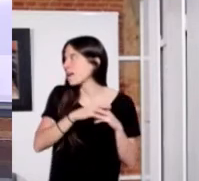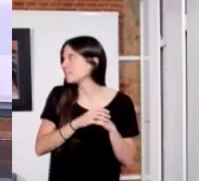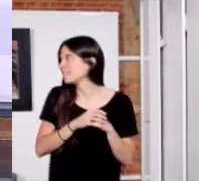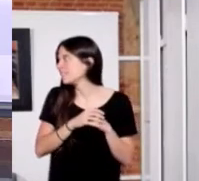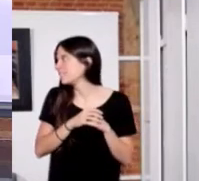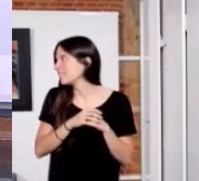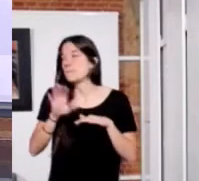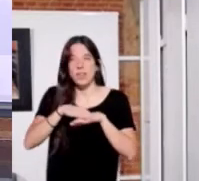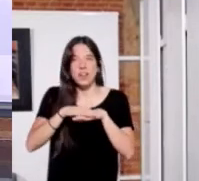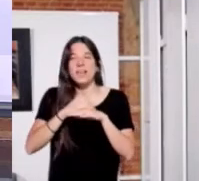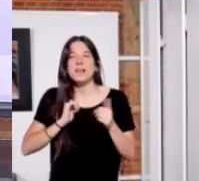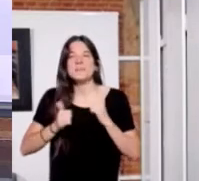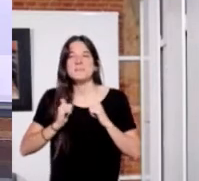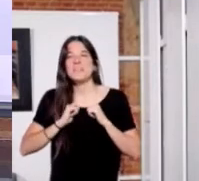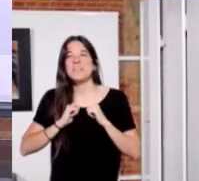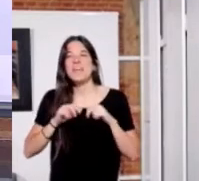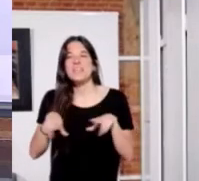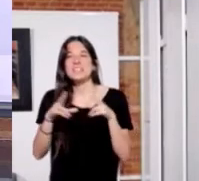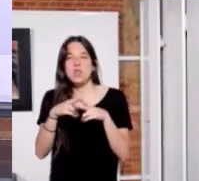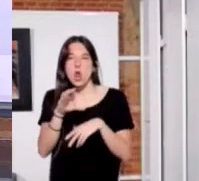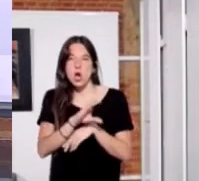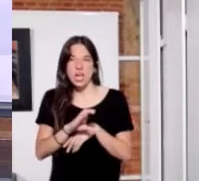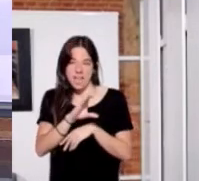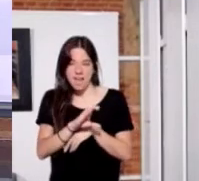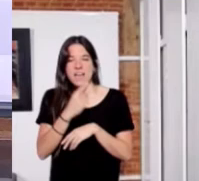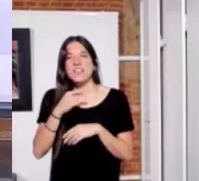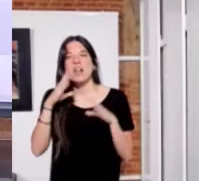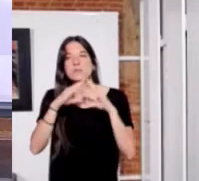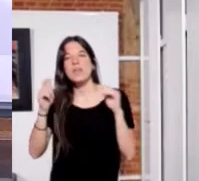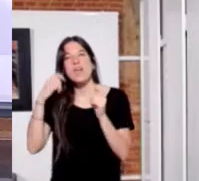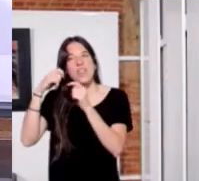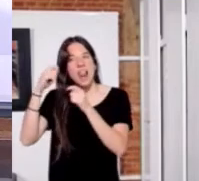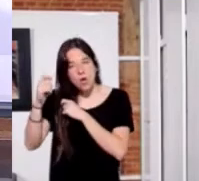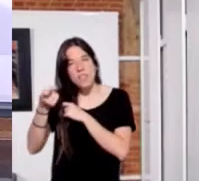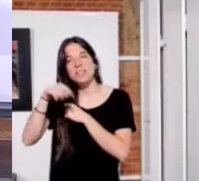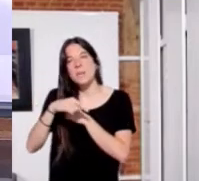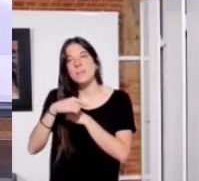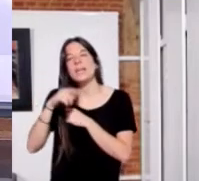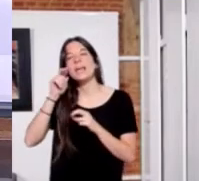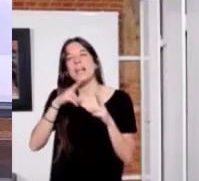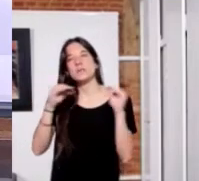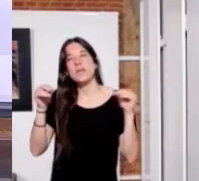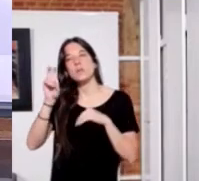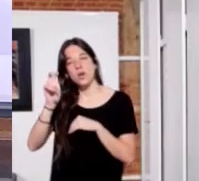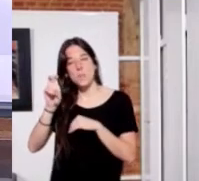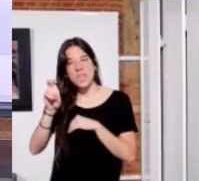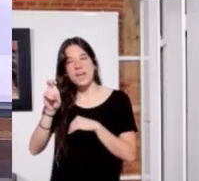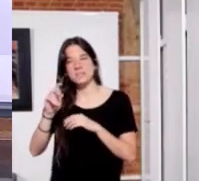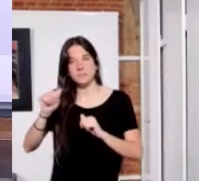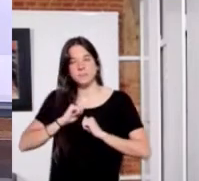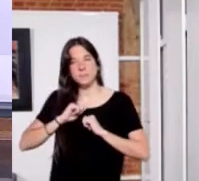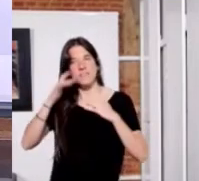de Sociología de Zaragoza, la Universidad de Zaragoza, licenciado en Filosofía en la Universidad Pontificia de Comillas y máster en